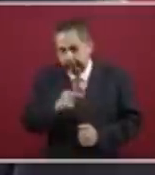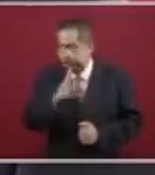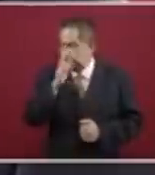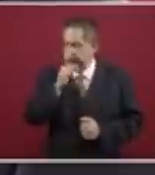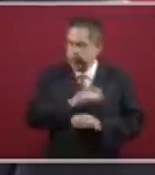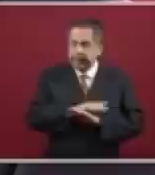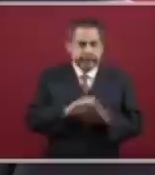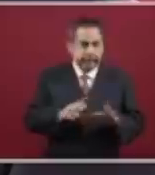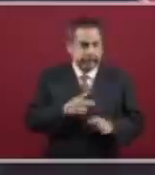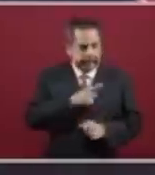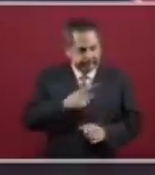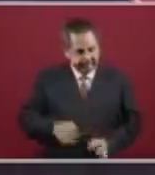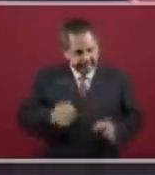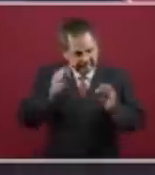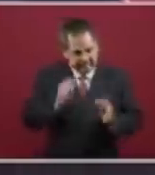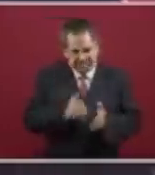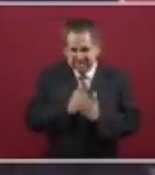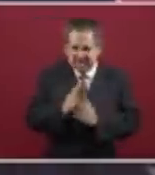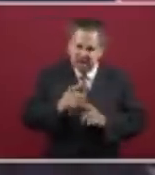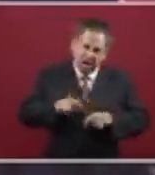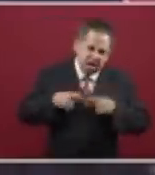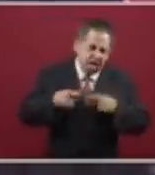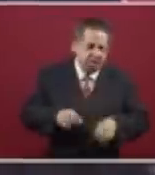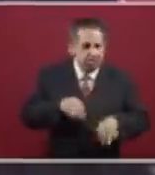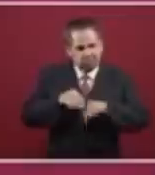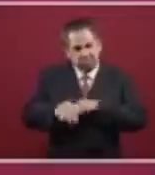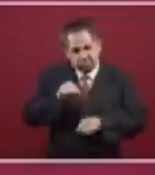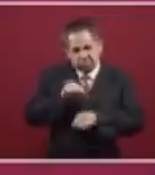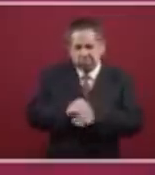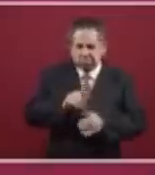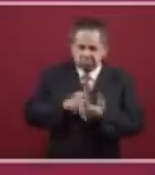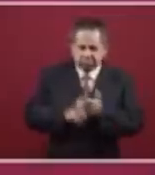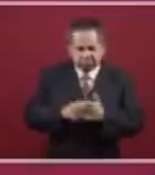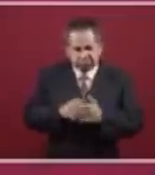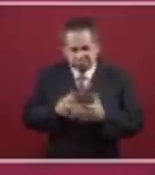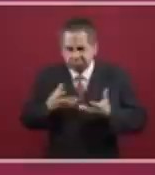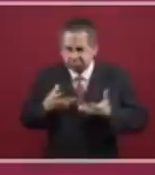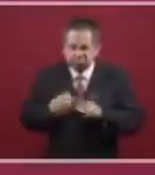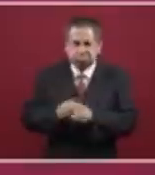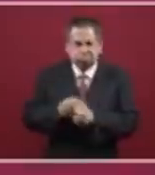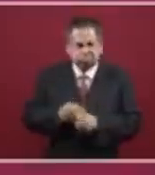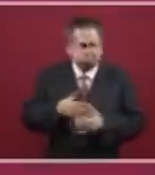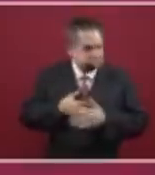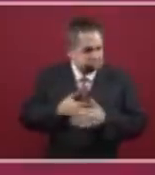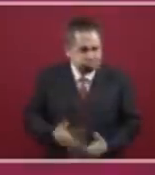Tenemos que entregarnos por completo a la causa pública.